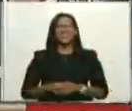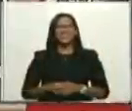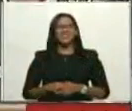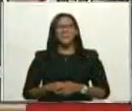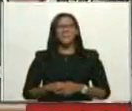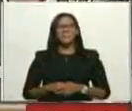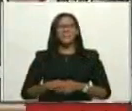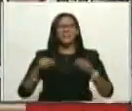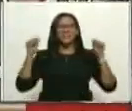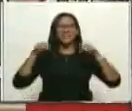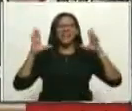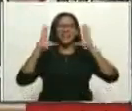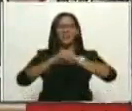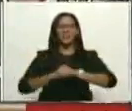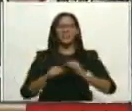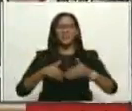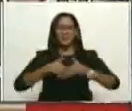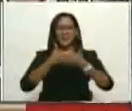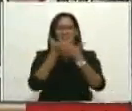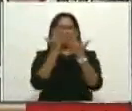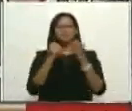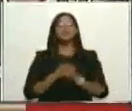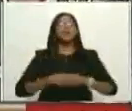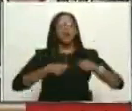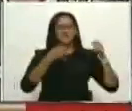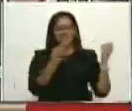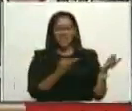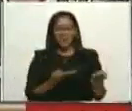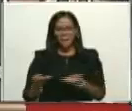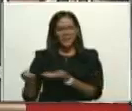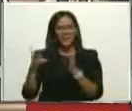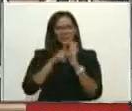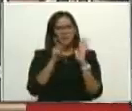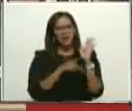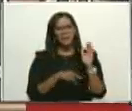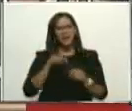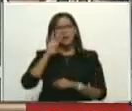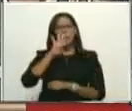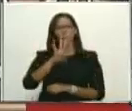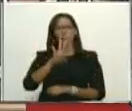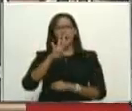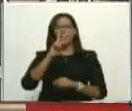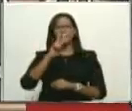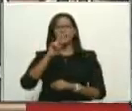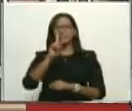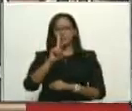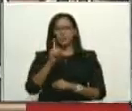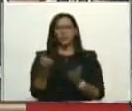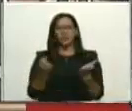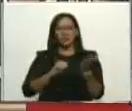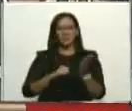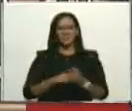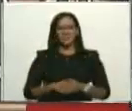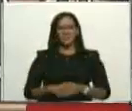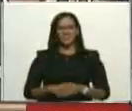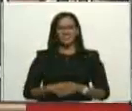Esta noche amanecemos. Bienvenidos y bienvenidas a su programa 421 con el mazo dando.